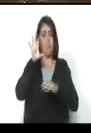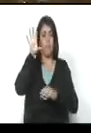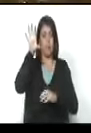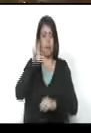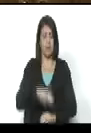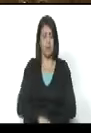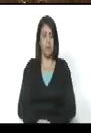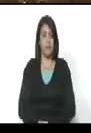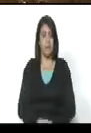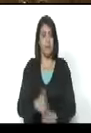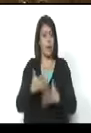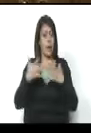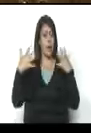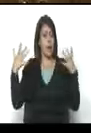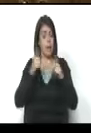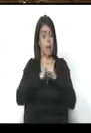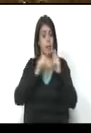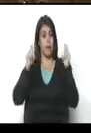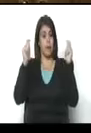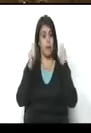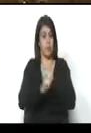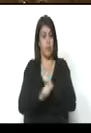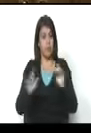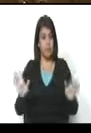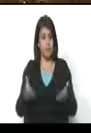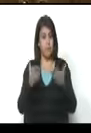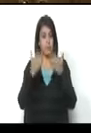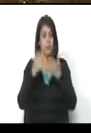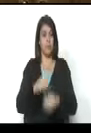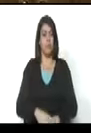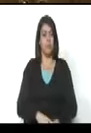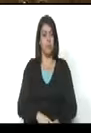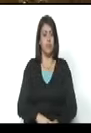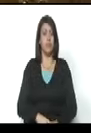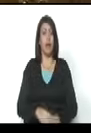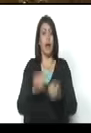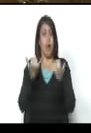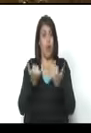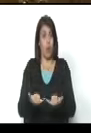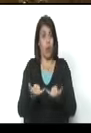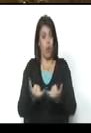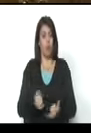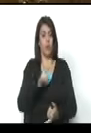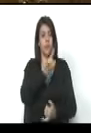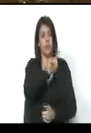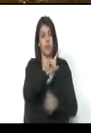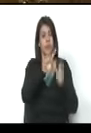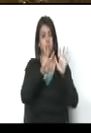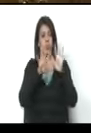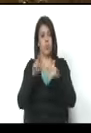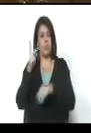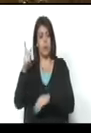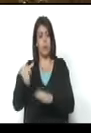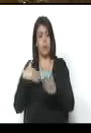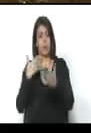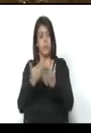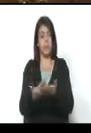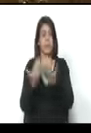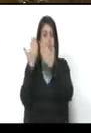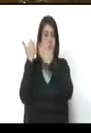país, en esas grandes transformaciones que impulsó, con un por ahora en 1992 asumió